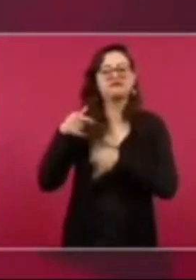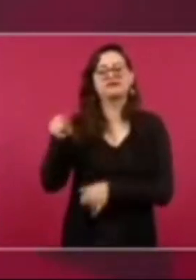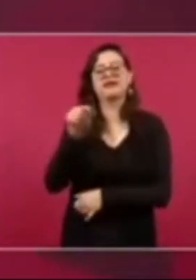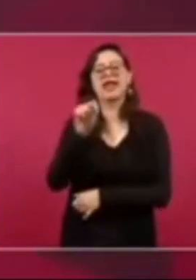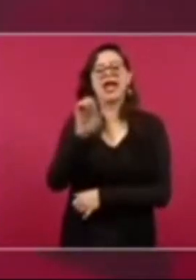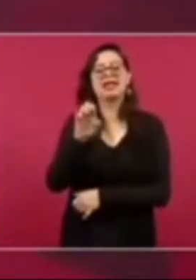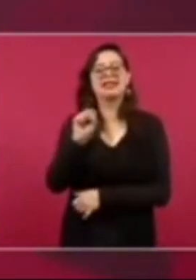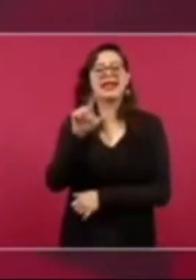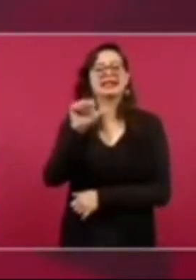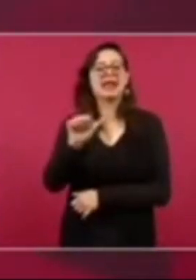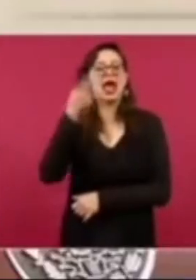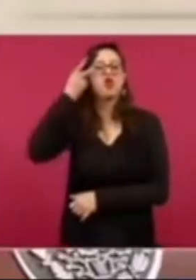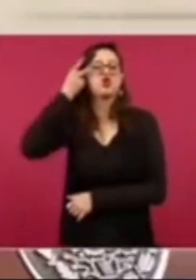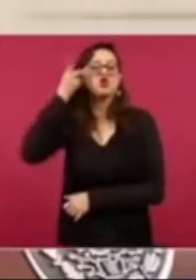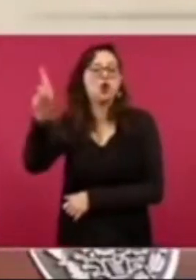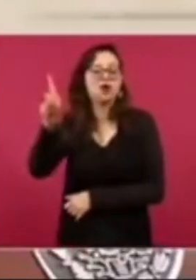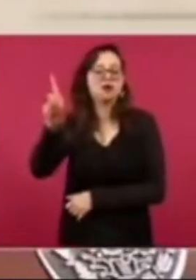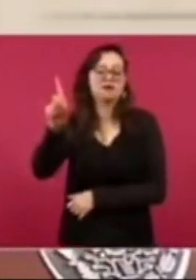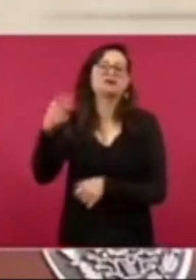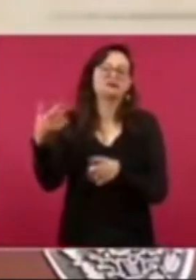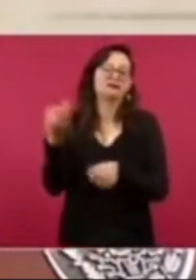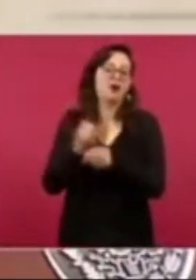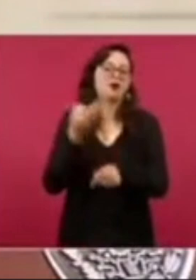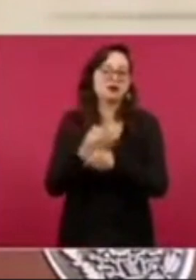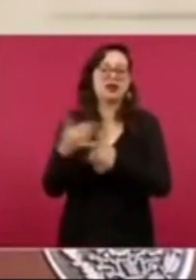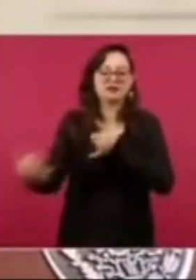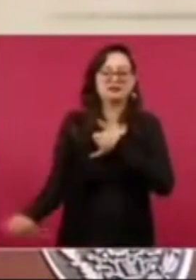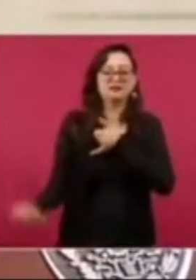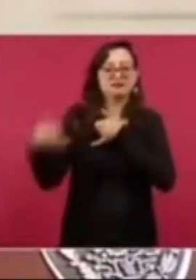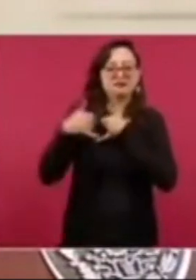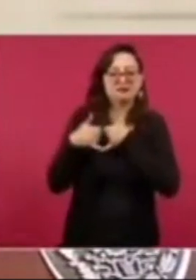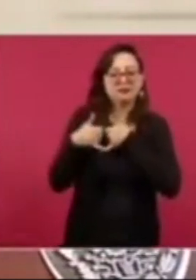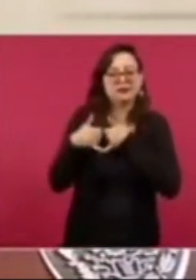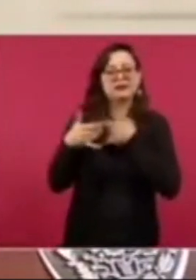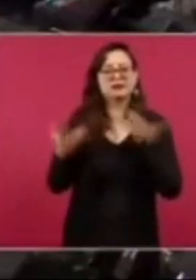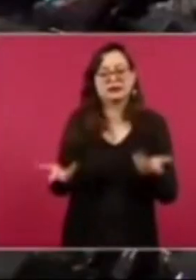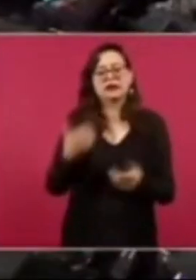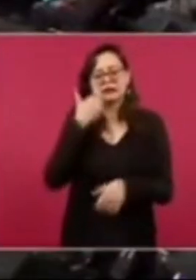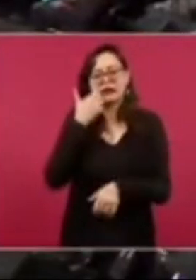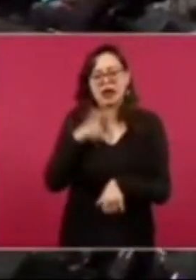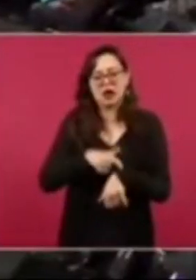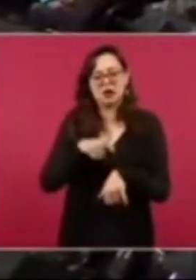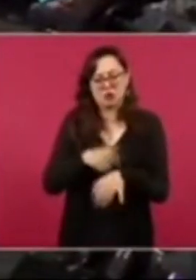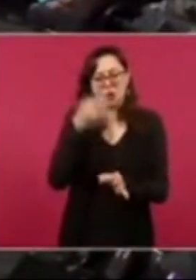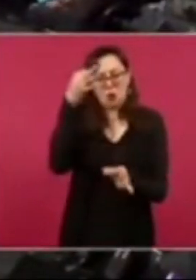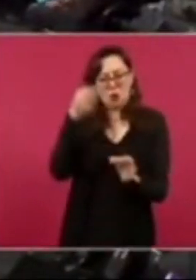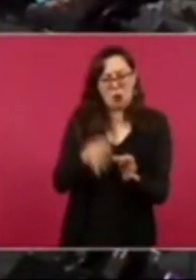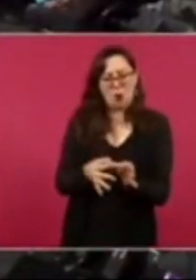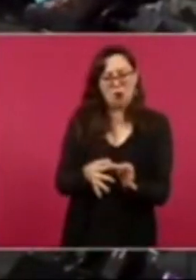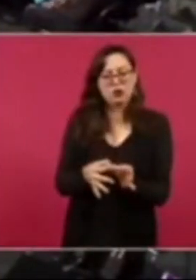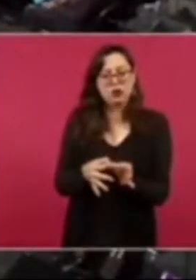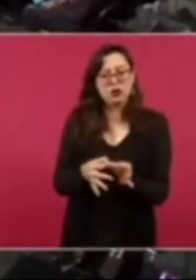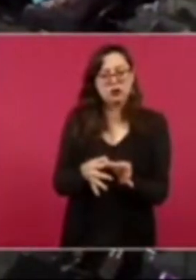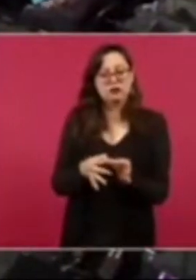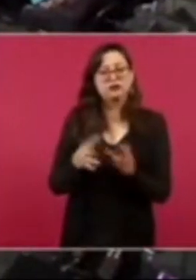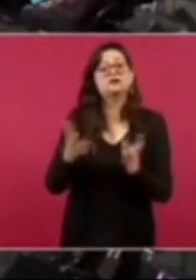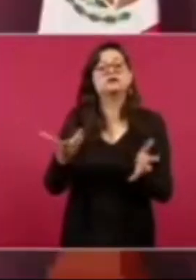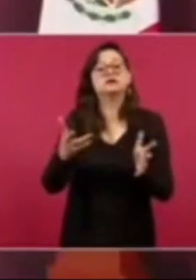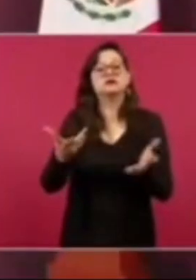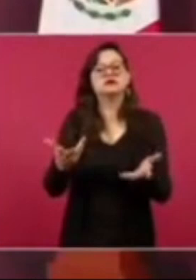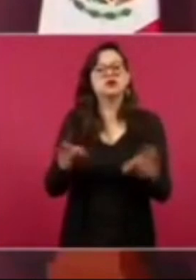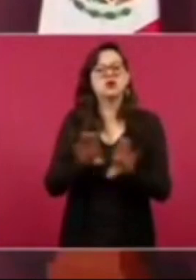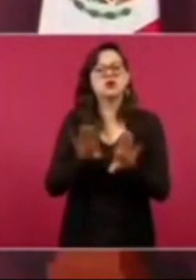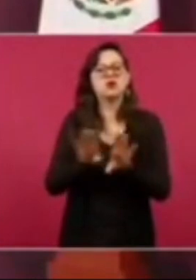Tesla. Ah, sí, y no quiero, quiero estar puntual. Es en, ¿cómo se llama esto?